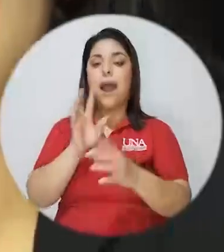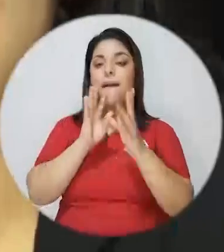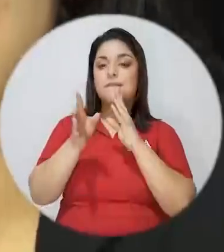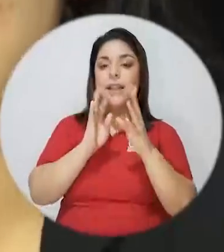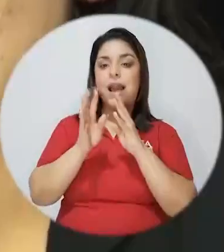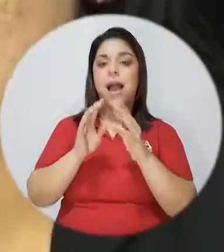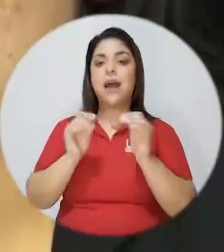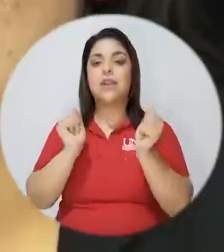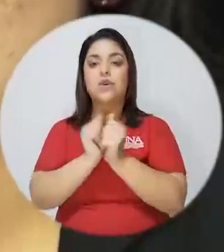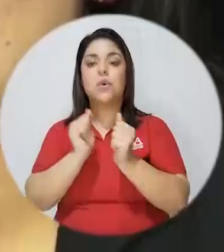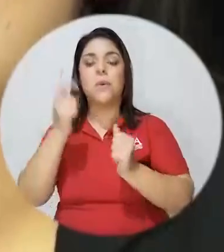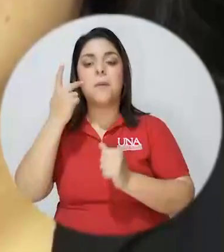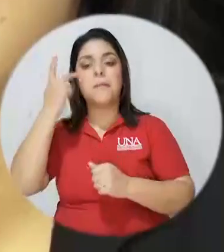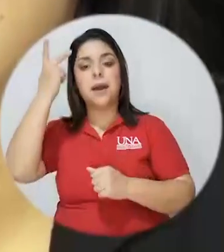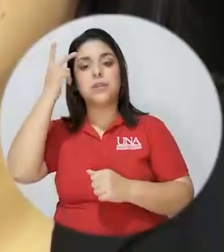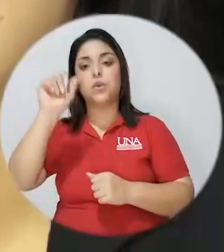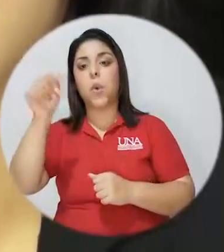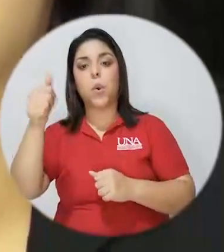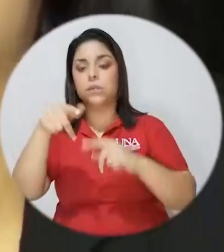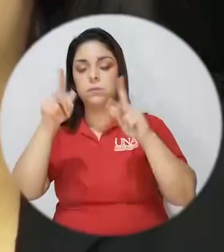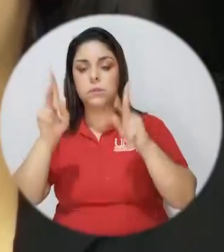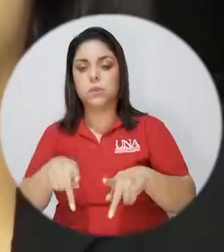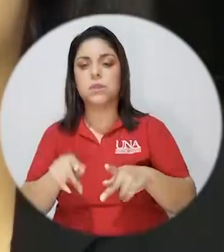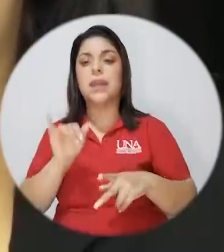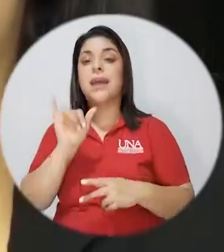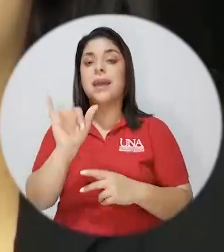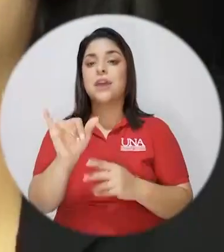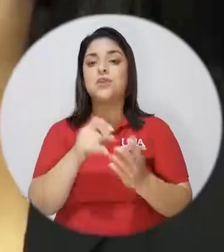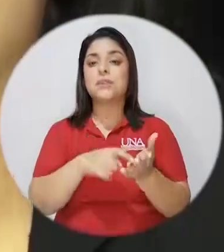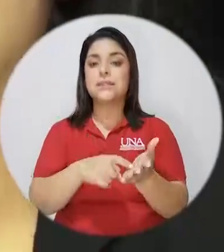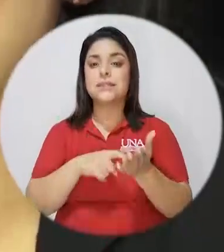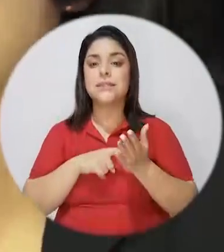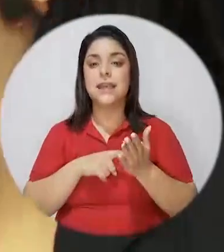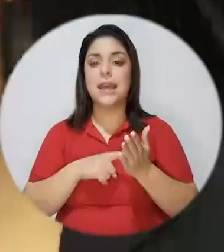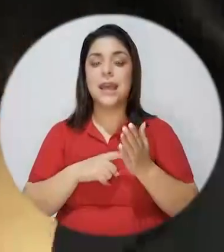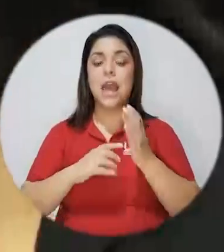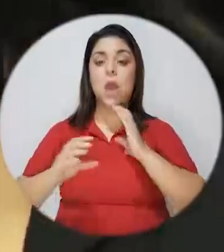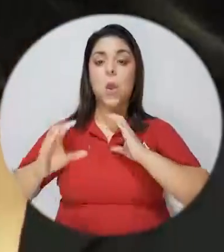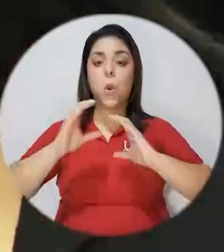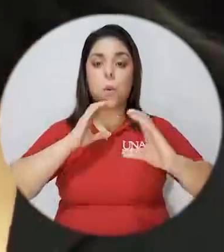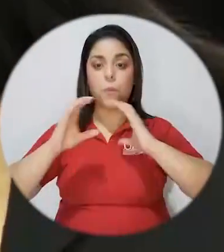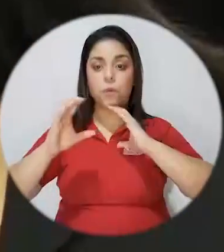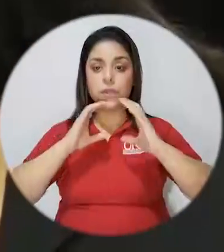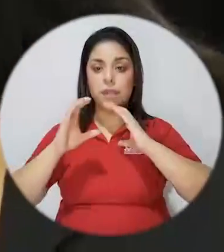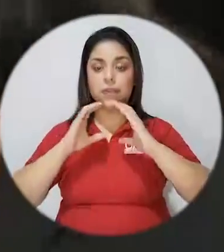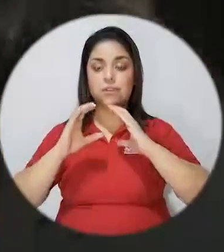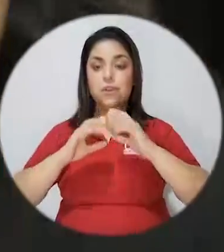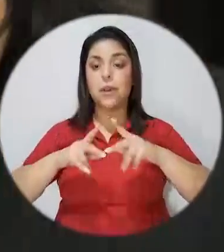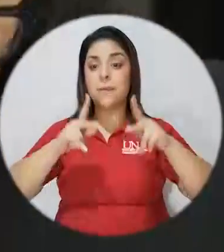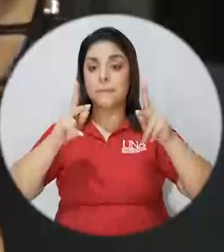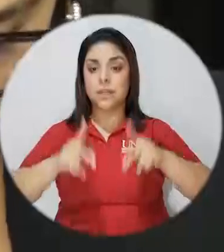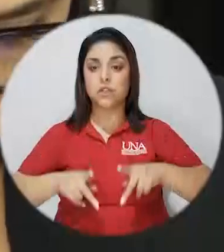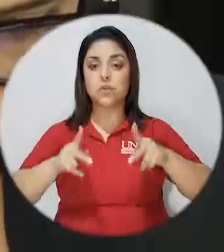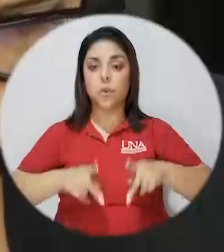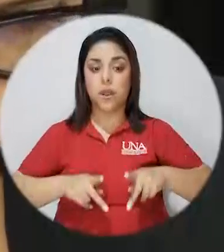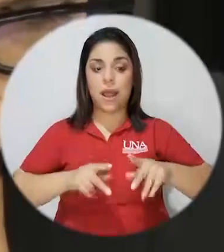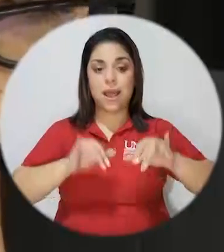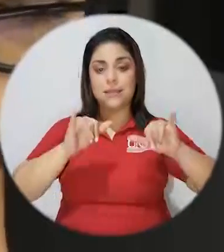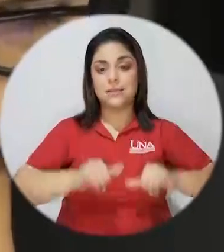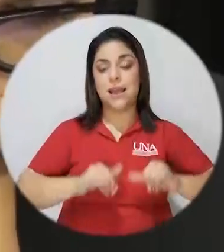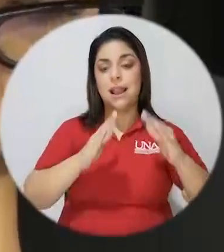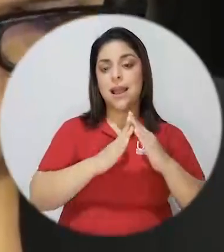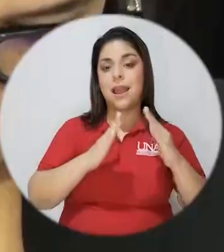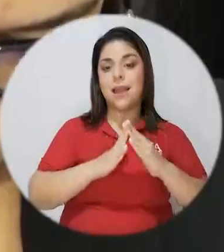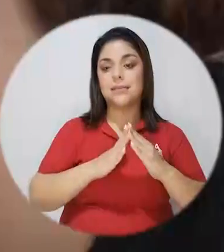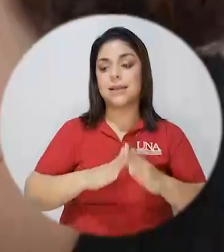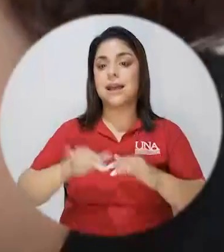sus pares o con otras personas exige que esa comunicación entre la persona que está en el hogar y la persona